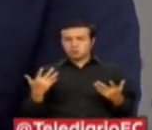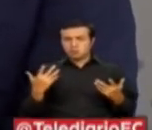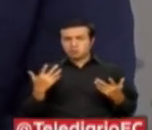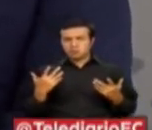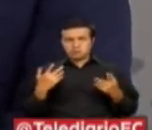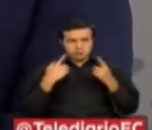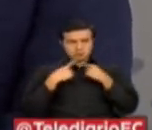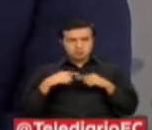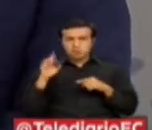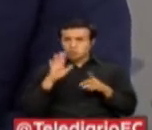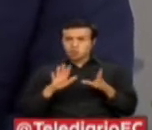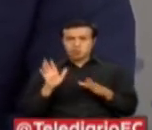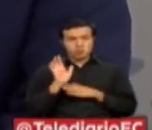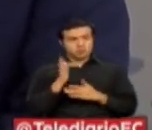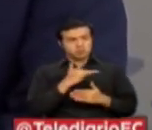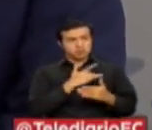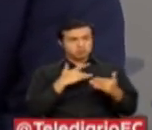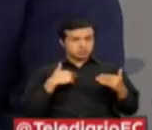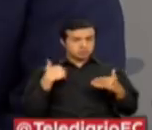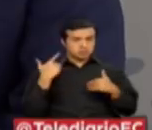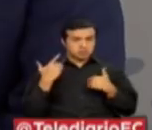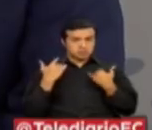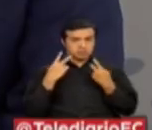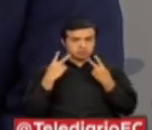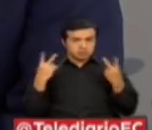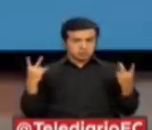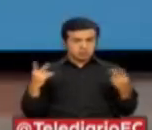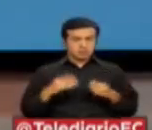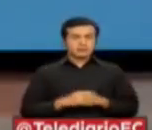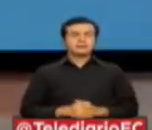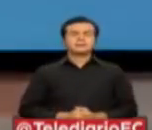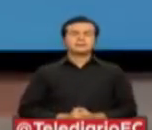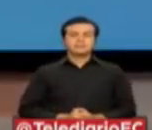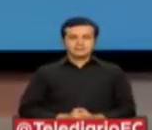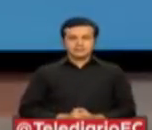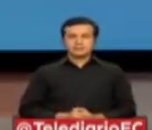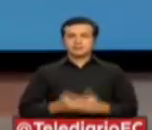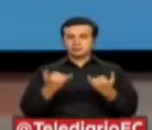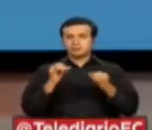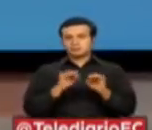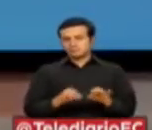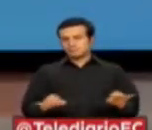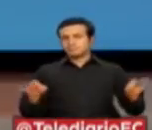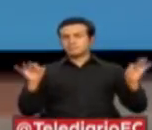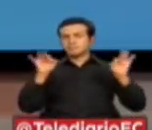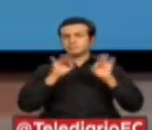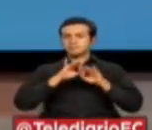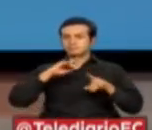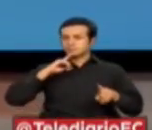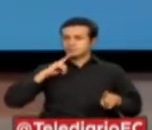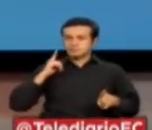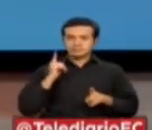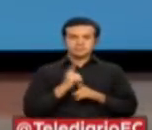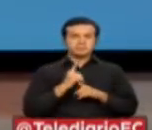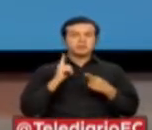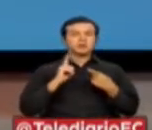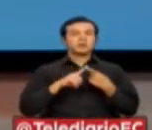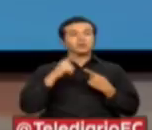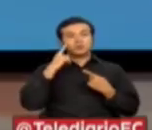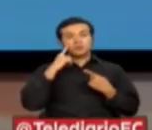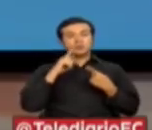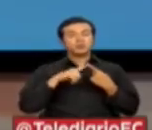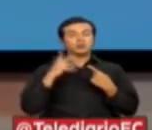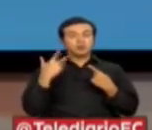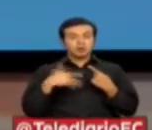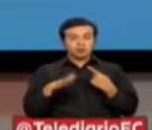el estado de ánimo de los ecuatorianos reflejado en estas cifras? Sí, estamos viviendo un momento fundamental en ese sentido. Uno, justamente por